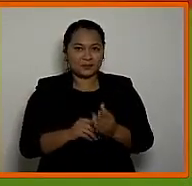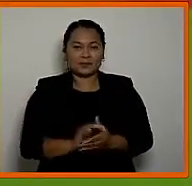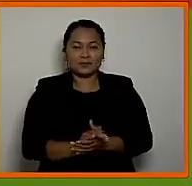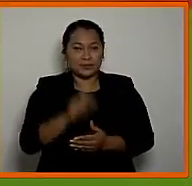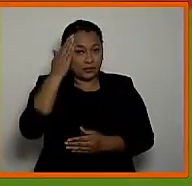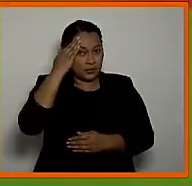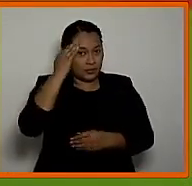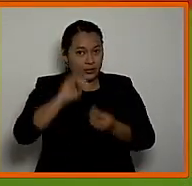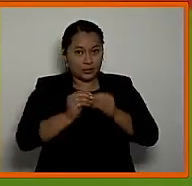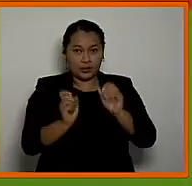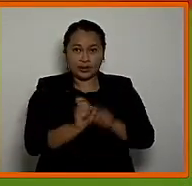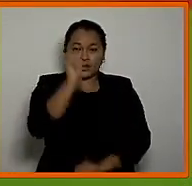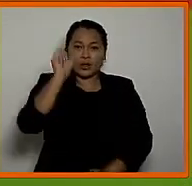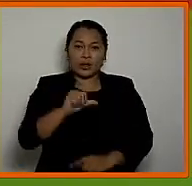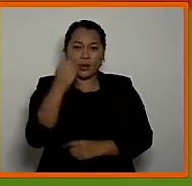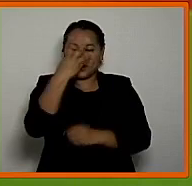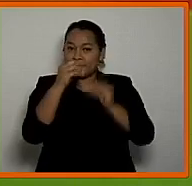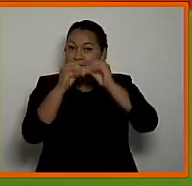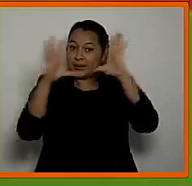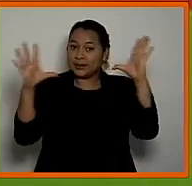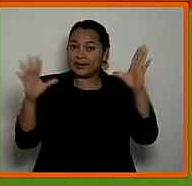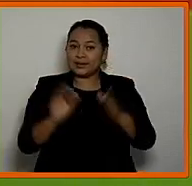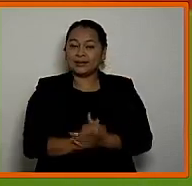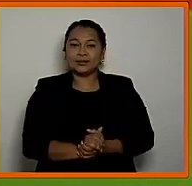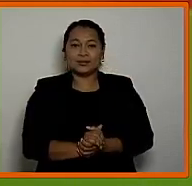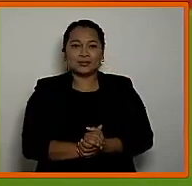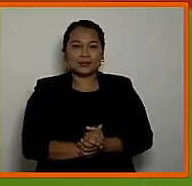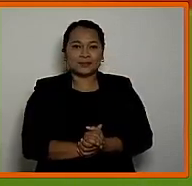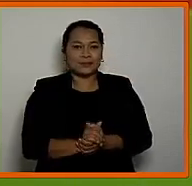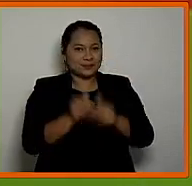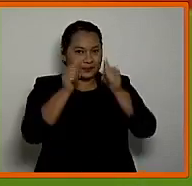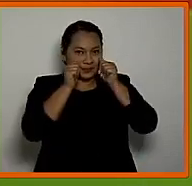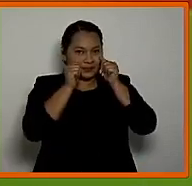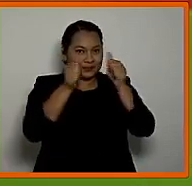el número favorecido para esta linda mañana es, atentos,